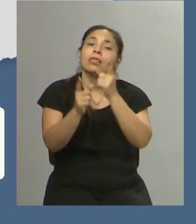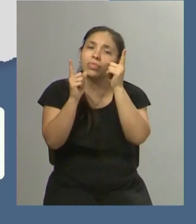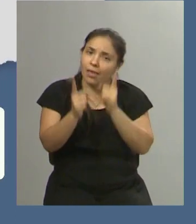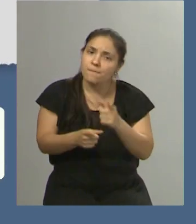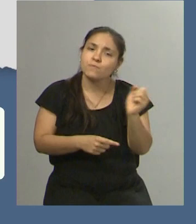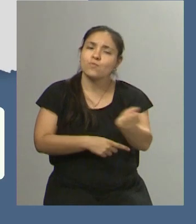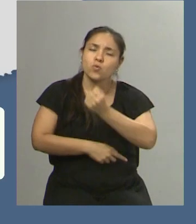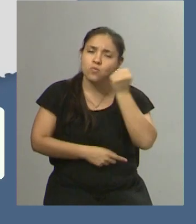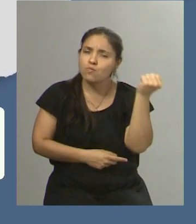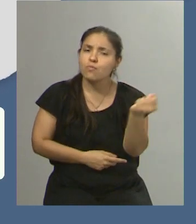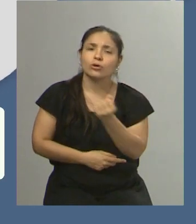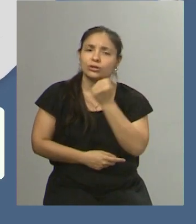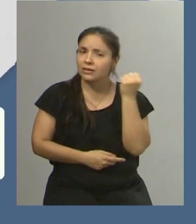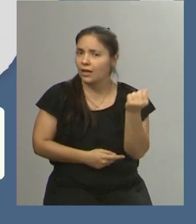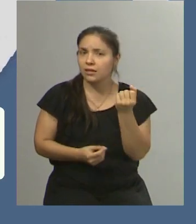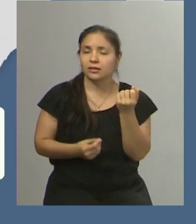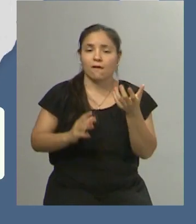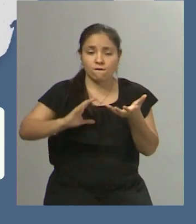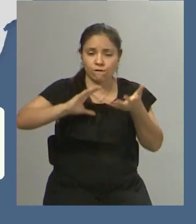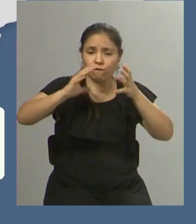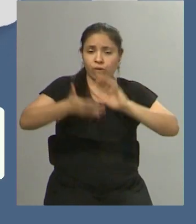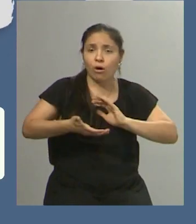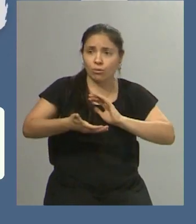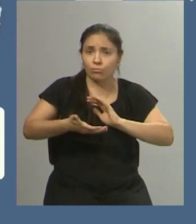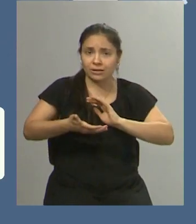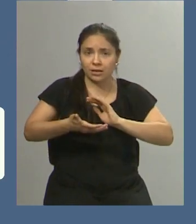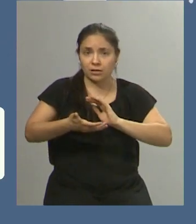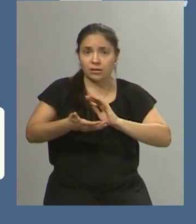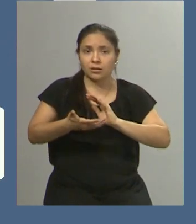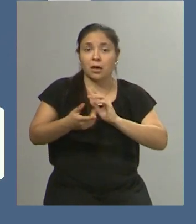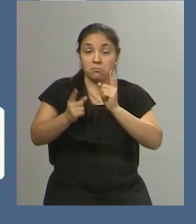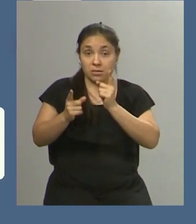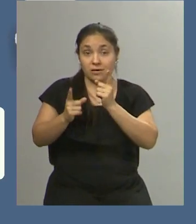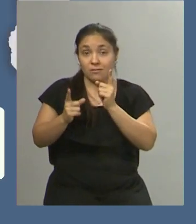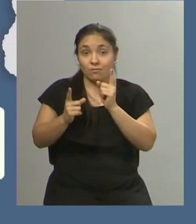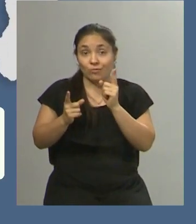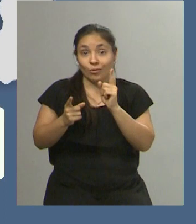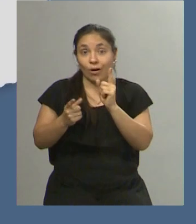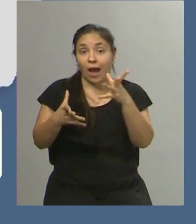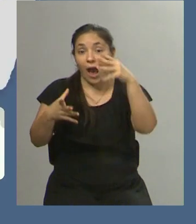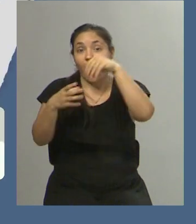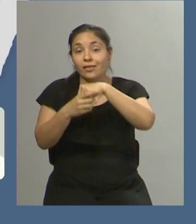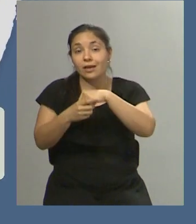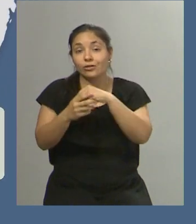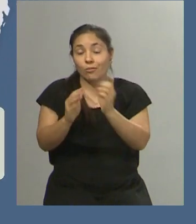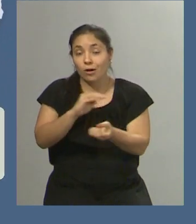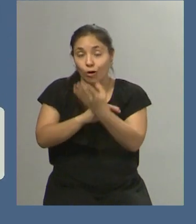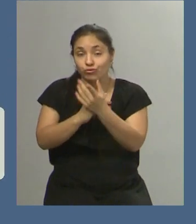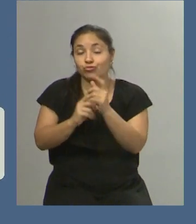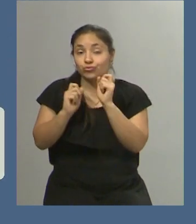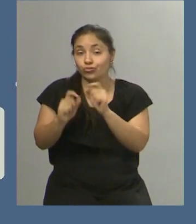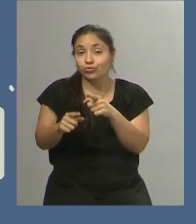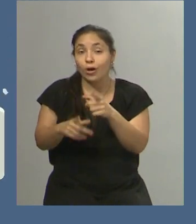haya algún mecanismo que tiene que ser del propio organismo, del propio Mercosur en este